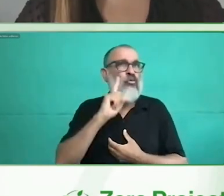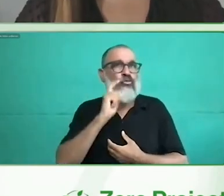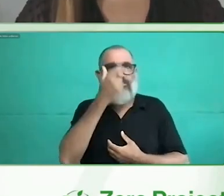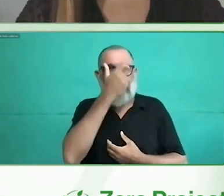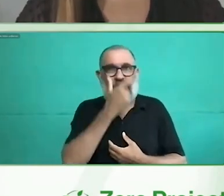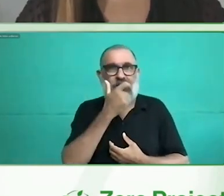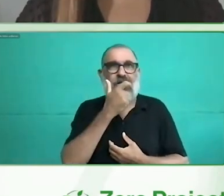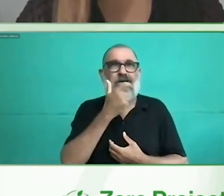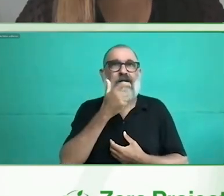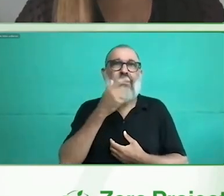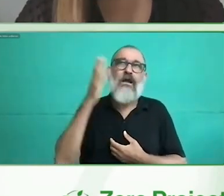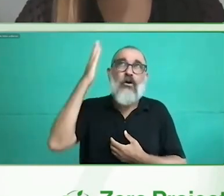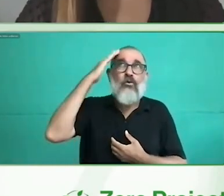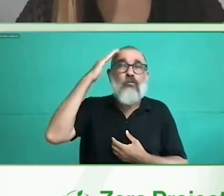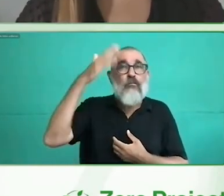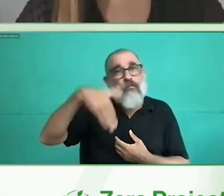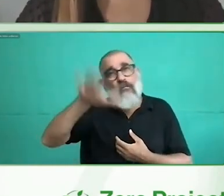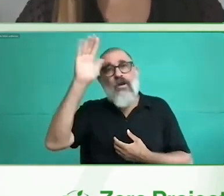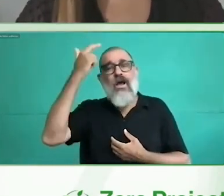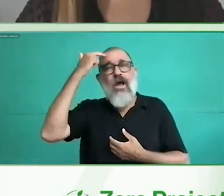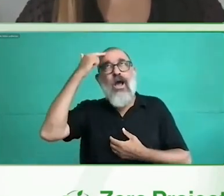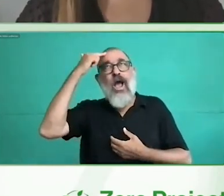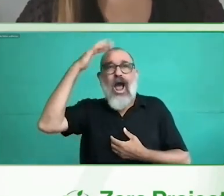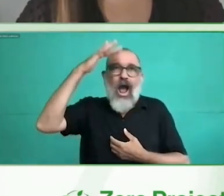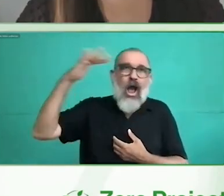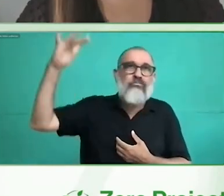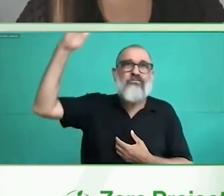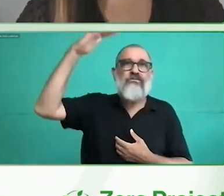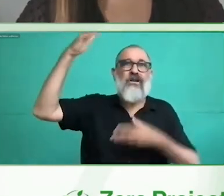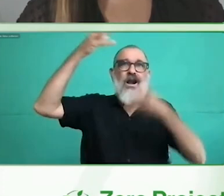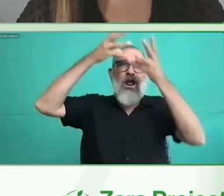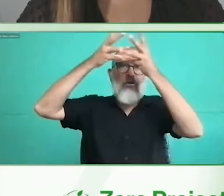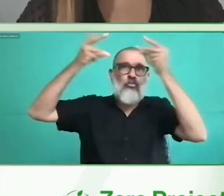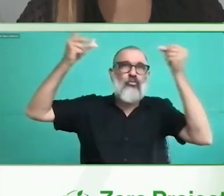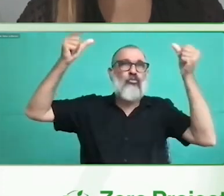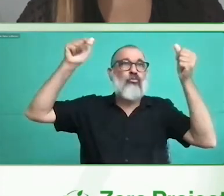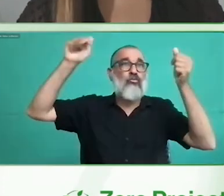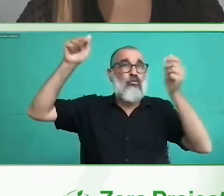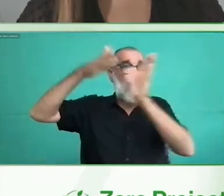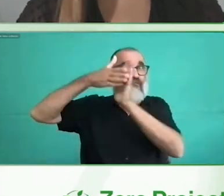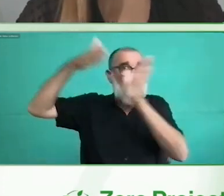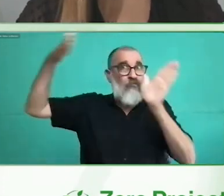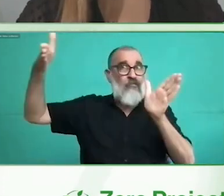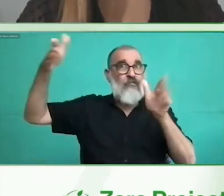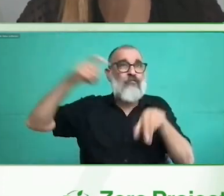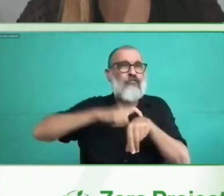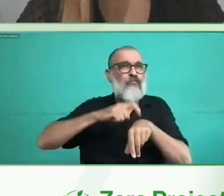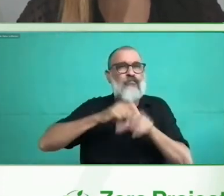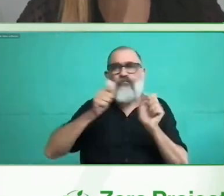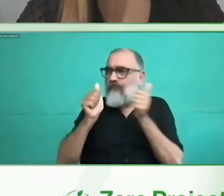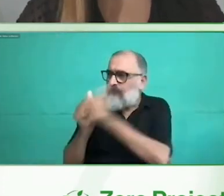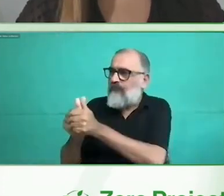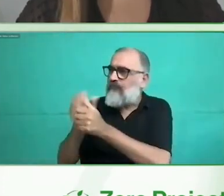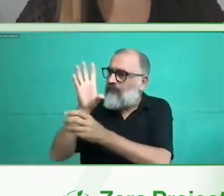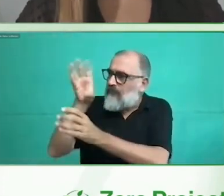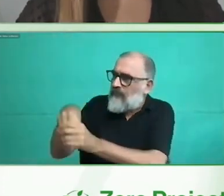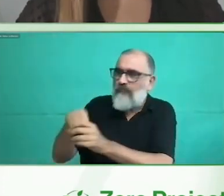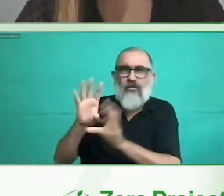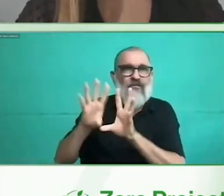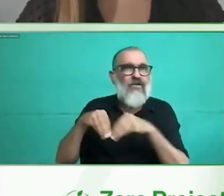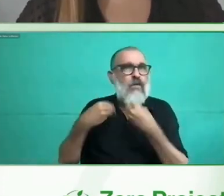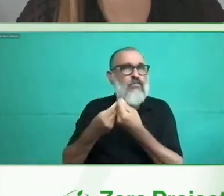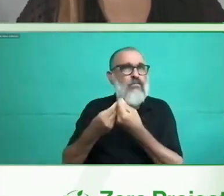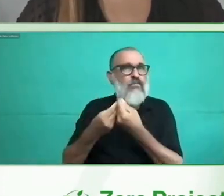semilla, un subsidio económico que permite a los emprendedores y sus familias iniciar con